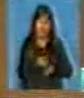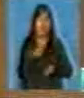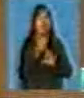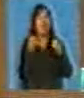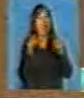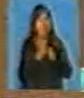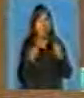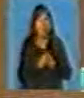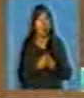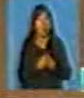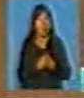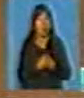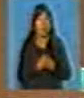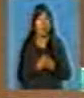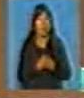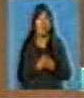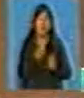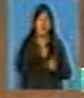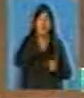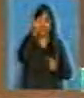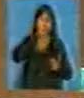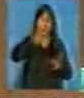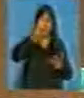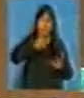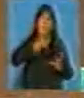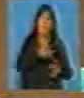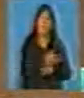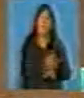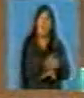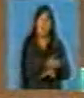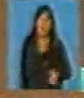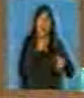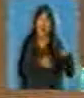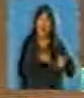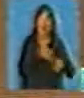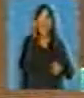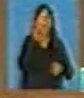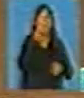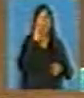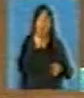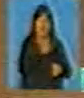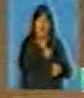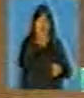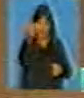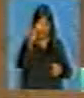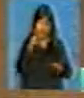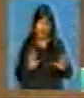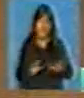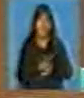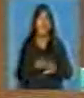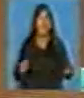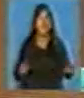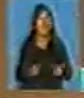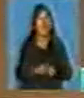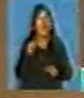han mejorado toda la performance que habían hecho en las PASO. Por lo tanto, van a entrar, porque esa era la incógnita de la gente,